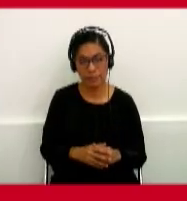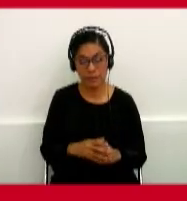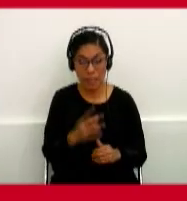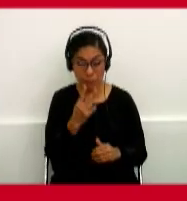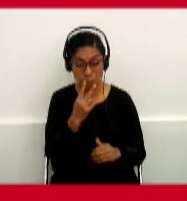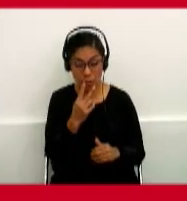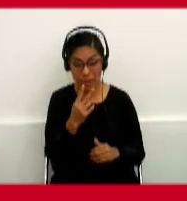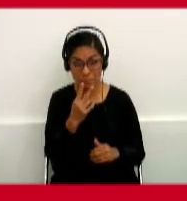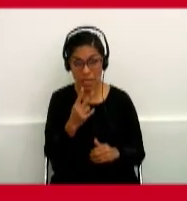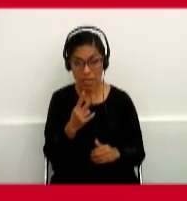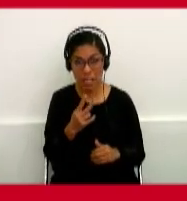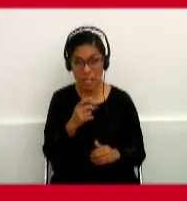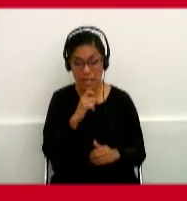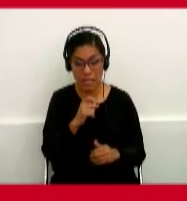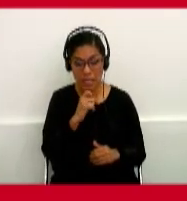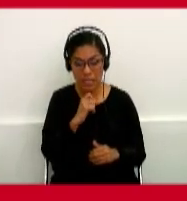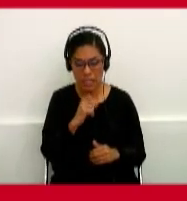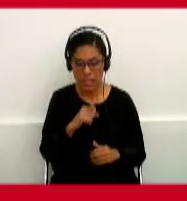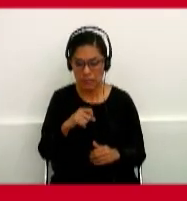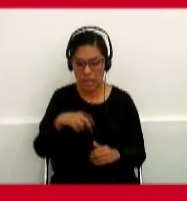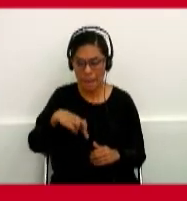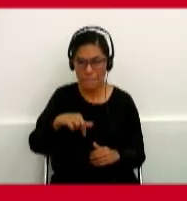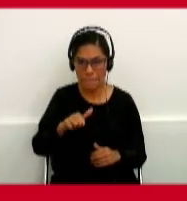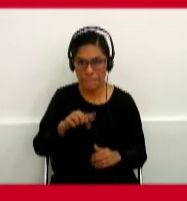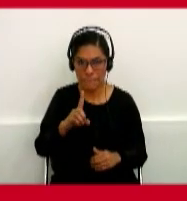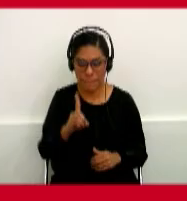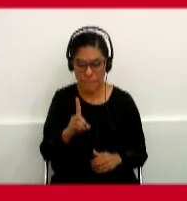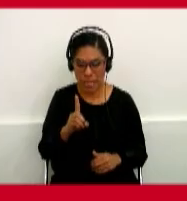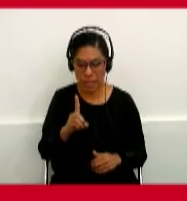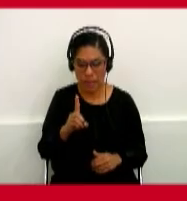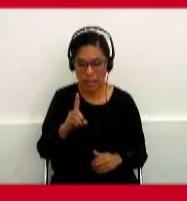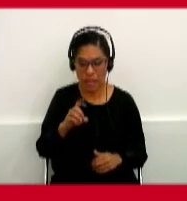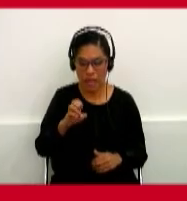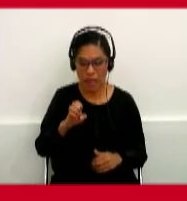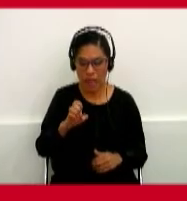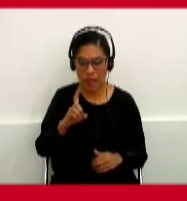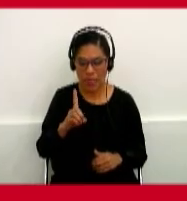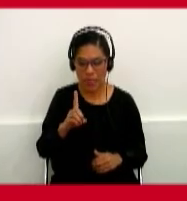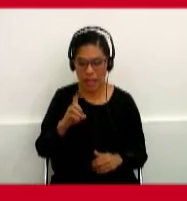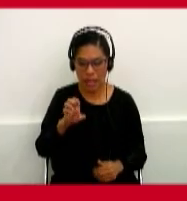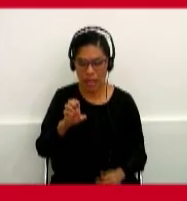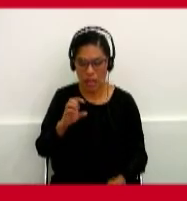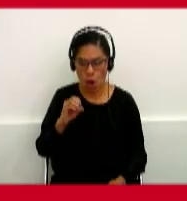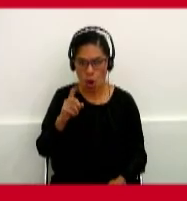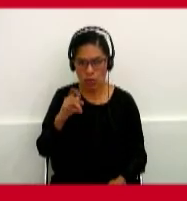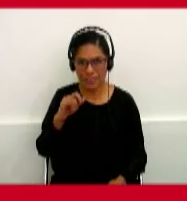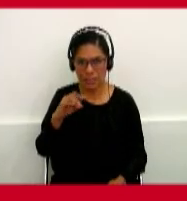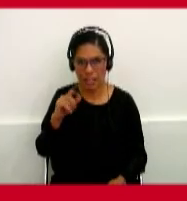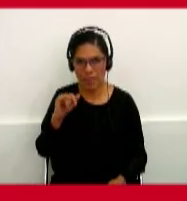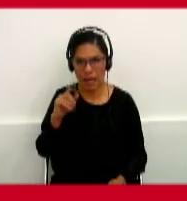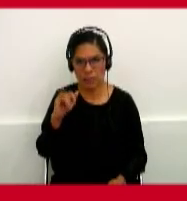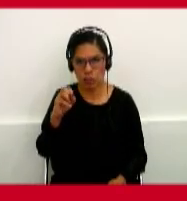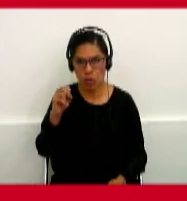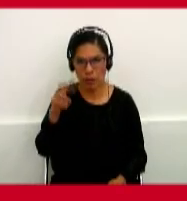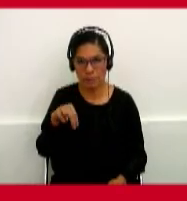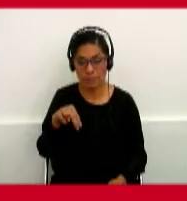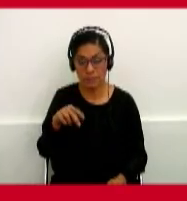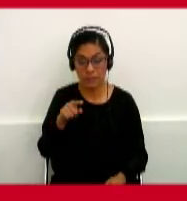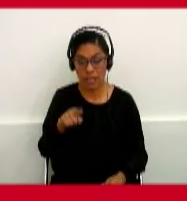el mismo mineral, ¿no? Que es el PAD de lesivación. Y bueno, esto lo hemos analizado con el modelo constitutivo de